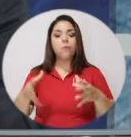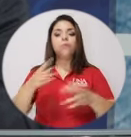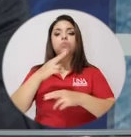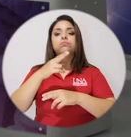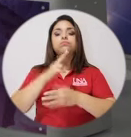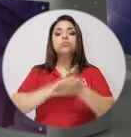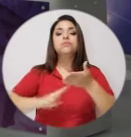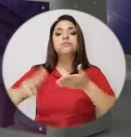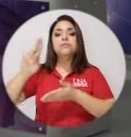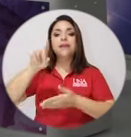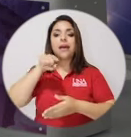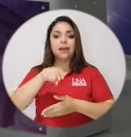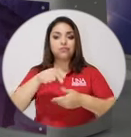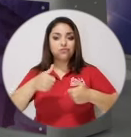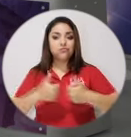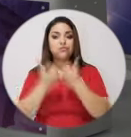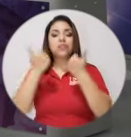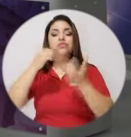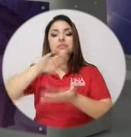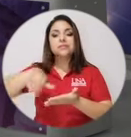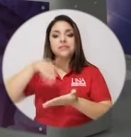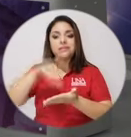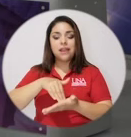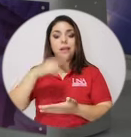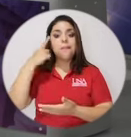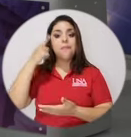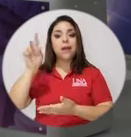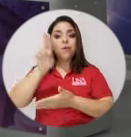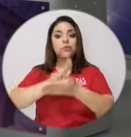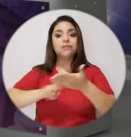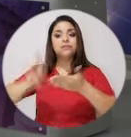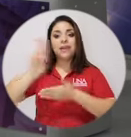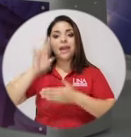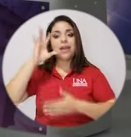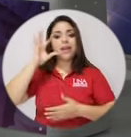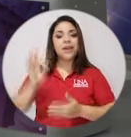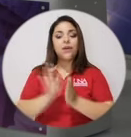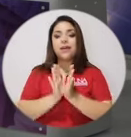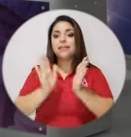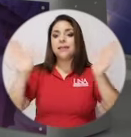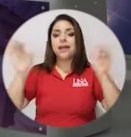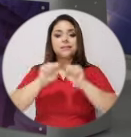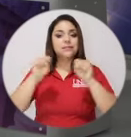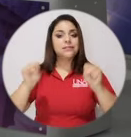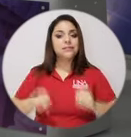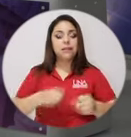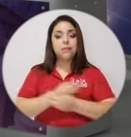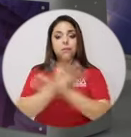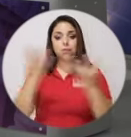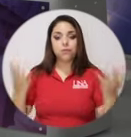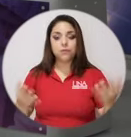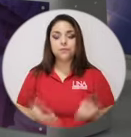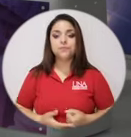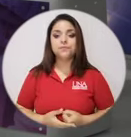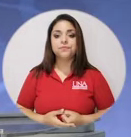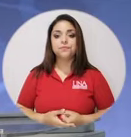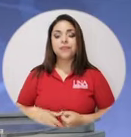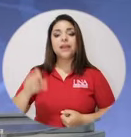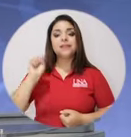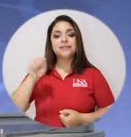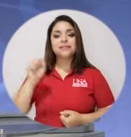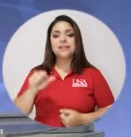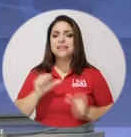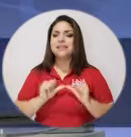reto central para las universidades, diría yo en general, y el sistema público también. Sí,